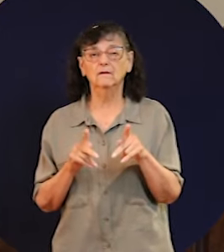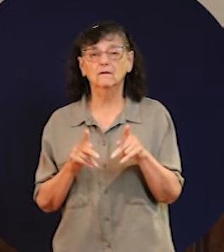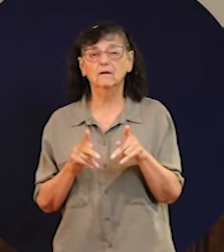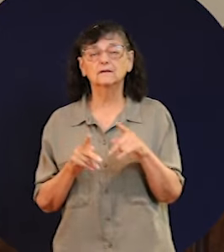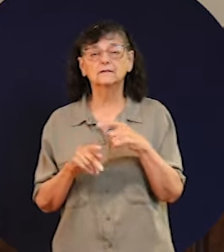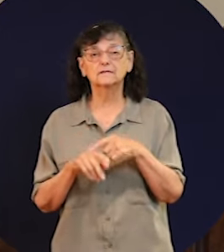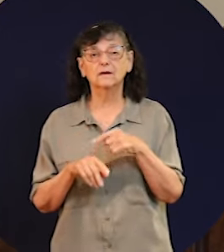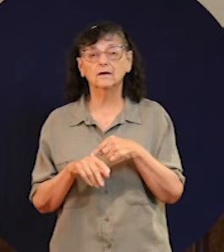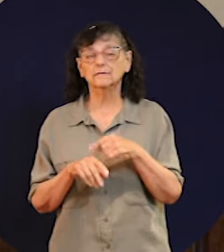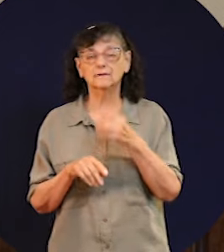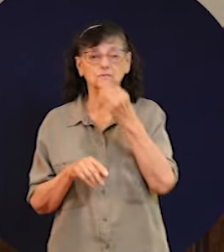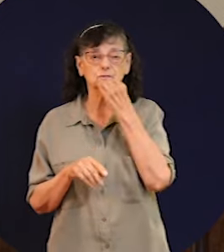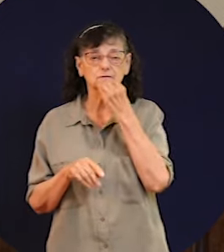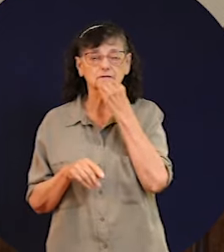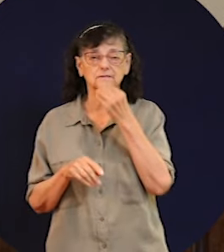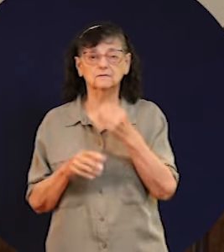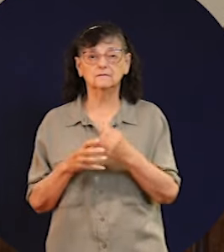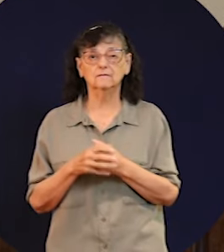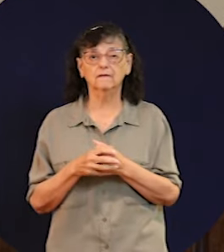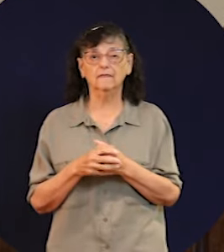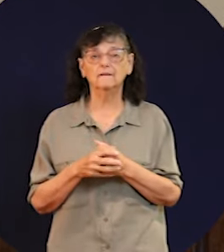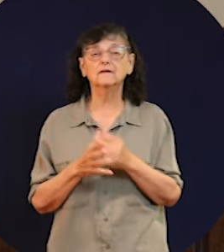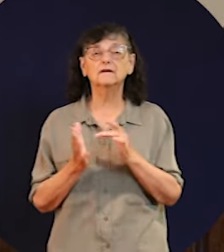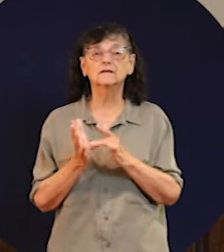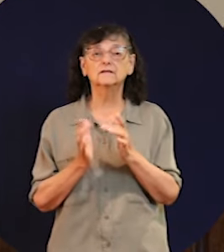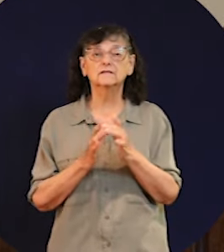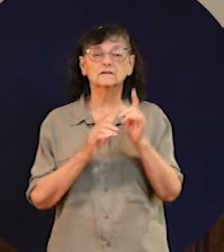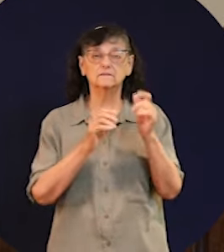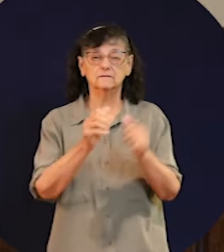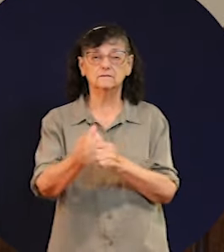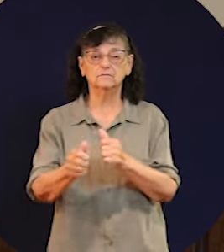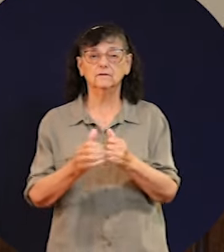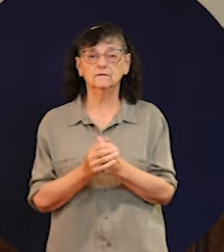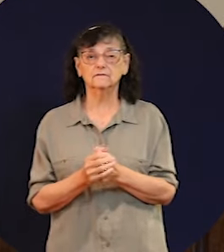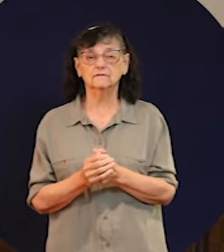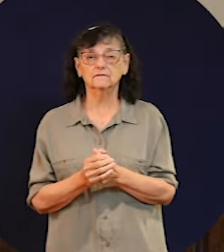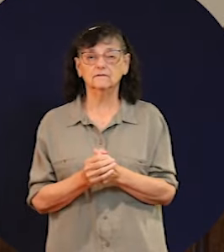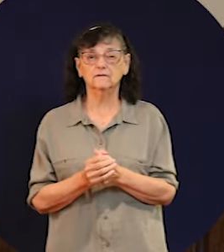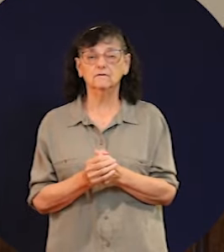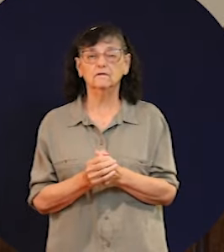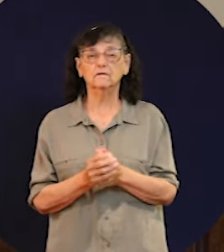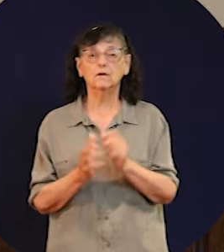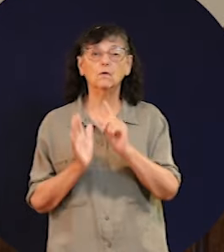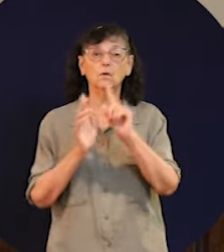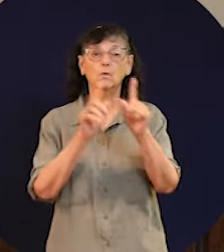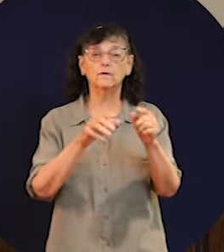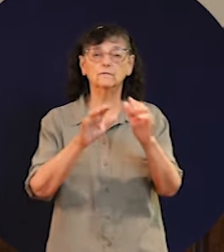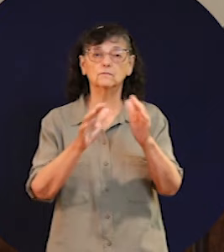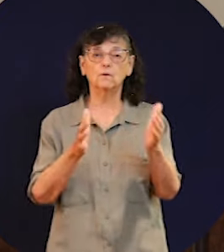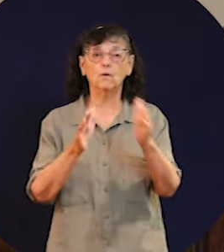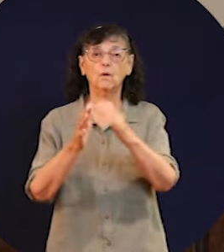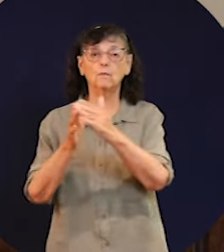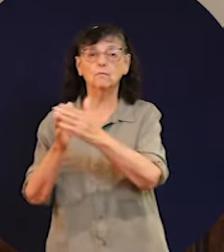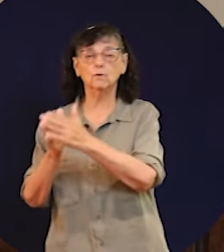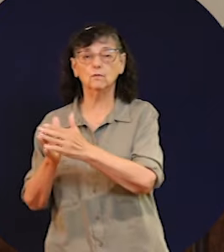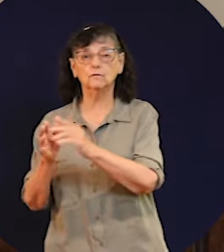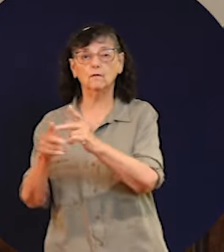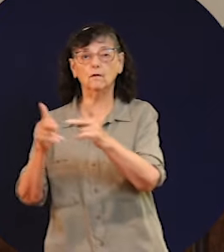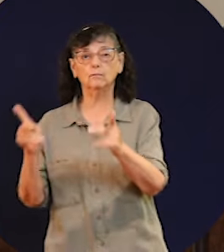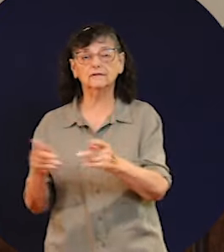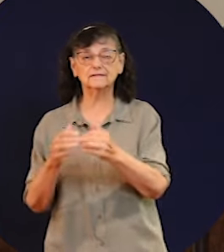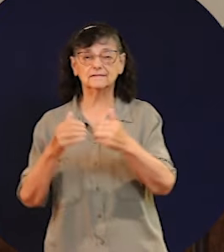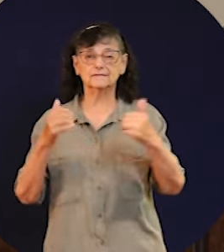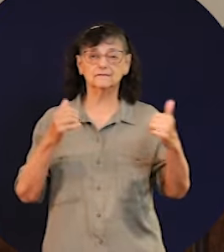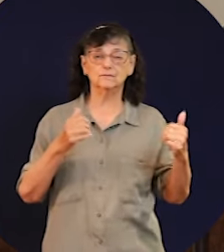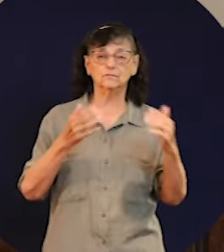que no les dejaban tiempo ni para comer. Jesús y sus apóstoles se dirigieron en una barca hacia un lugar